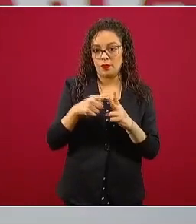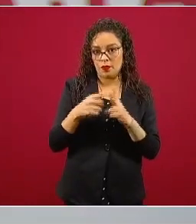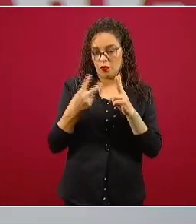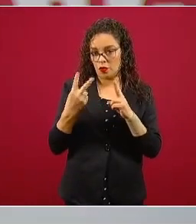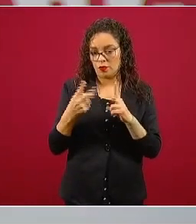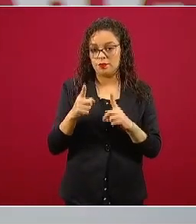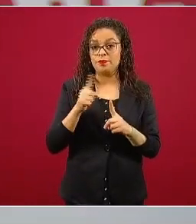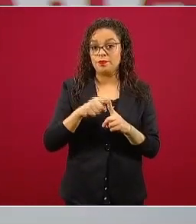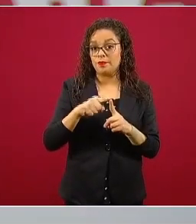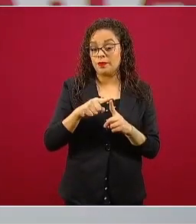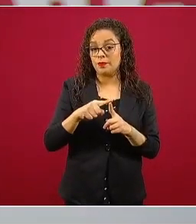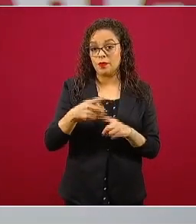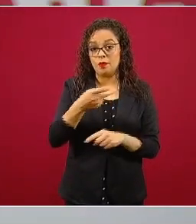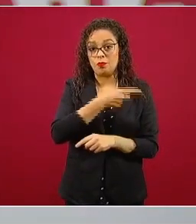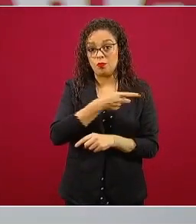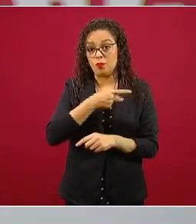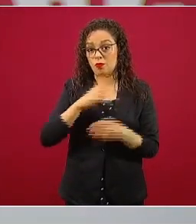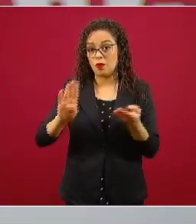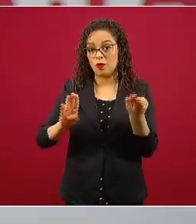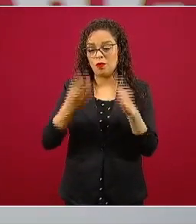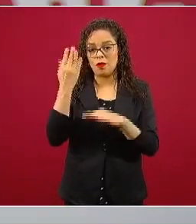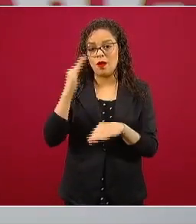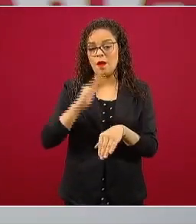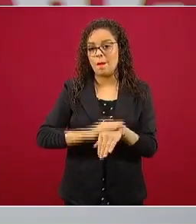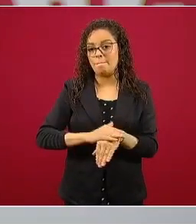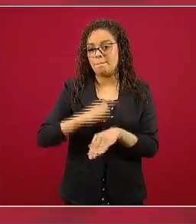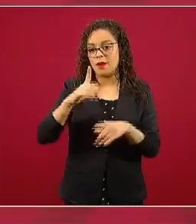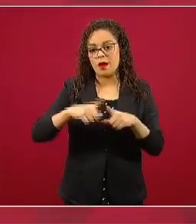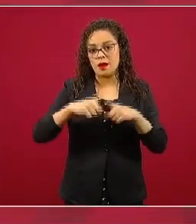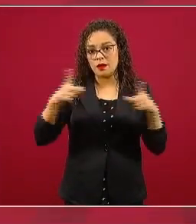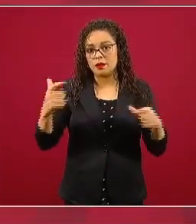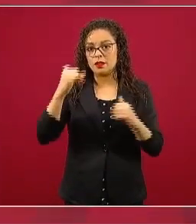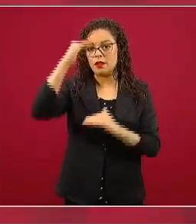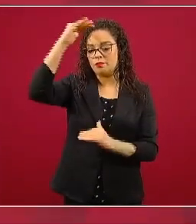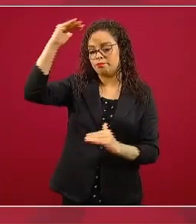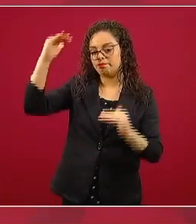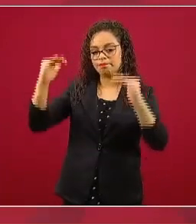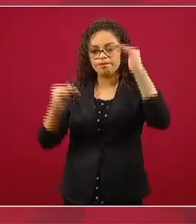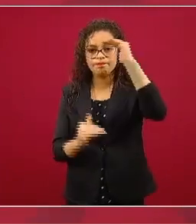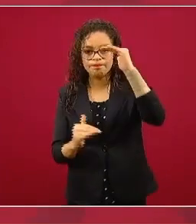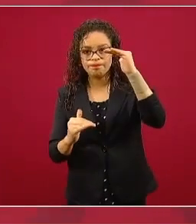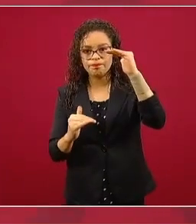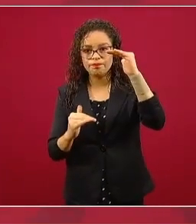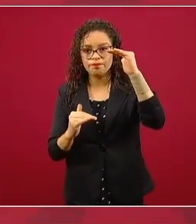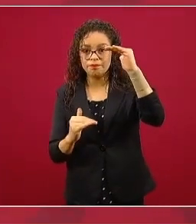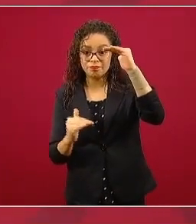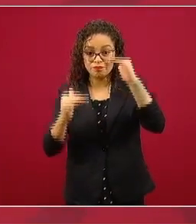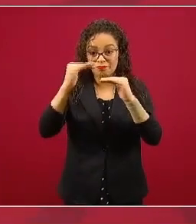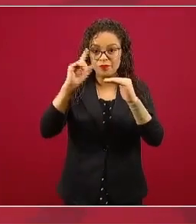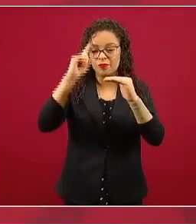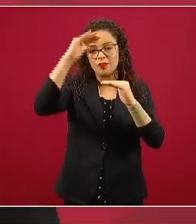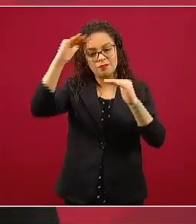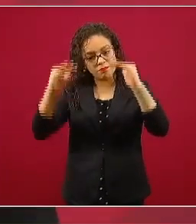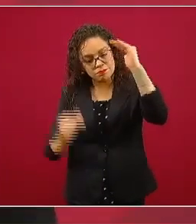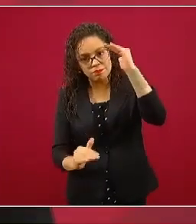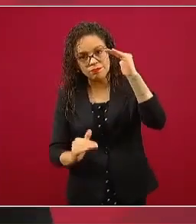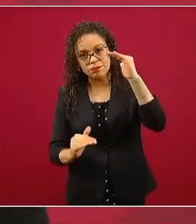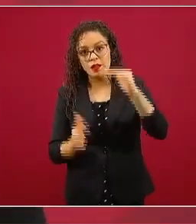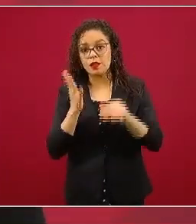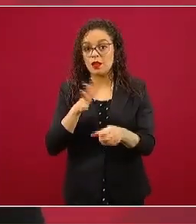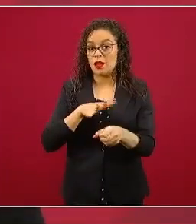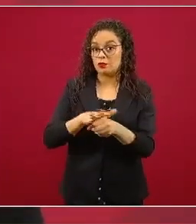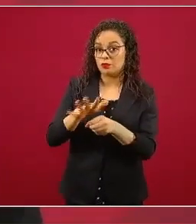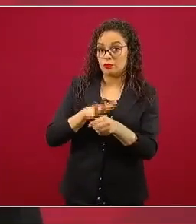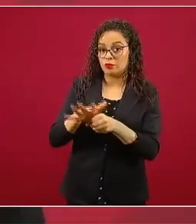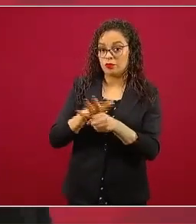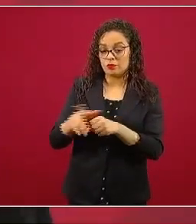mundo y va a aumentar la desigualdad social. Y no va a ser suficiente con las medidas que